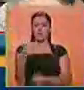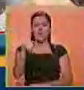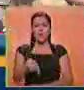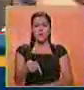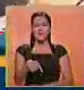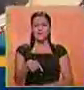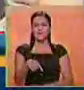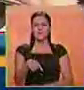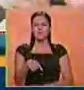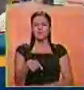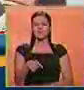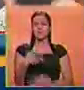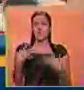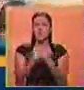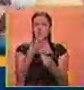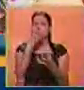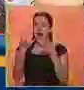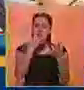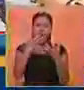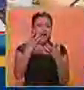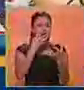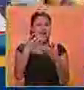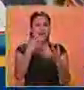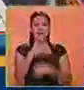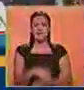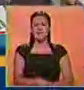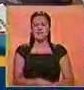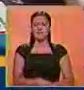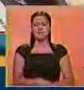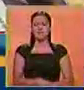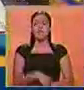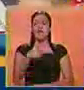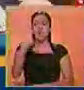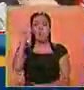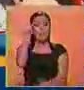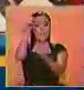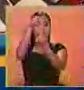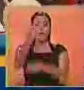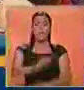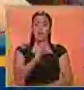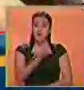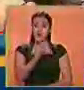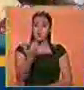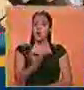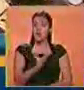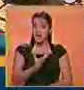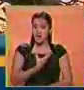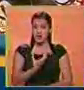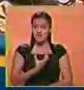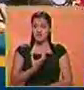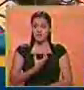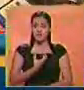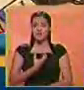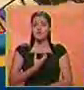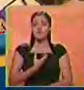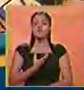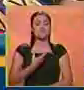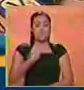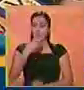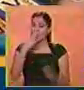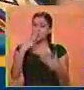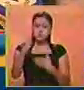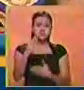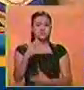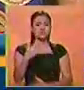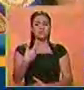incluso esa conjunción, se conjuga la ambición política de ser alcalde de manera desmedida y a toda